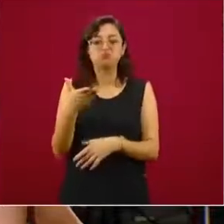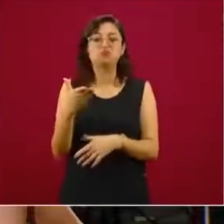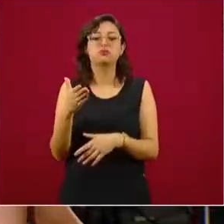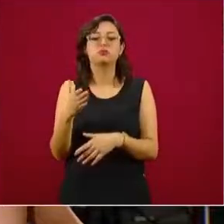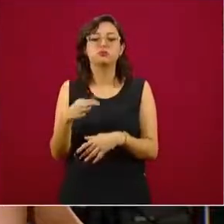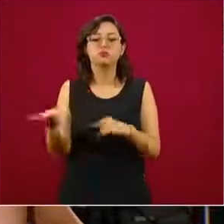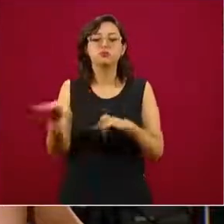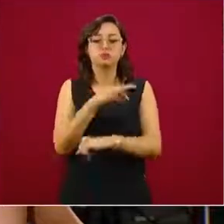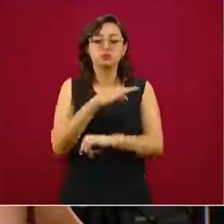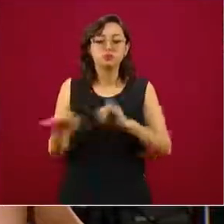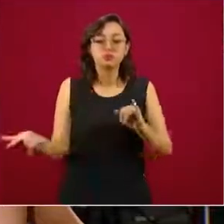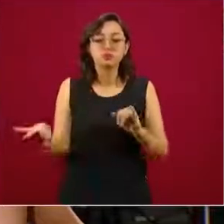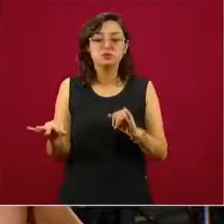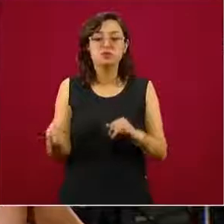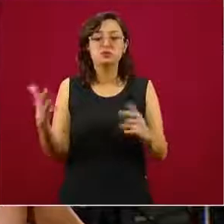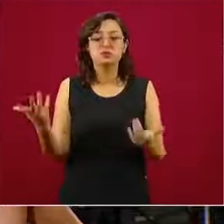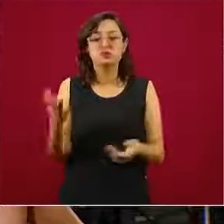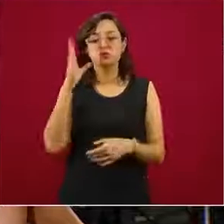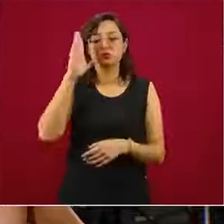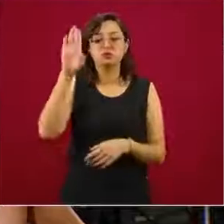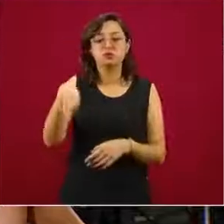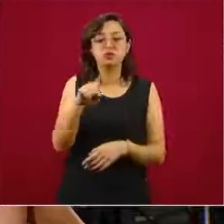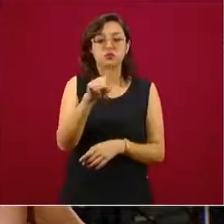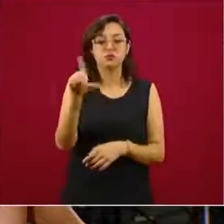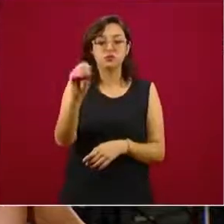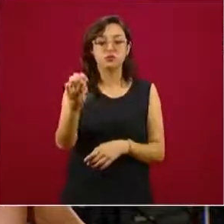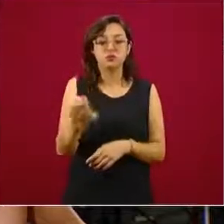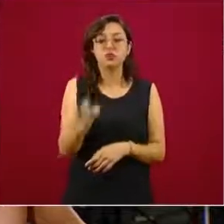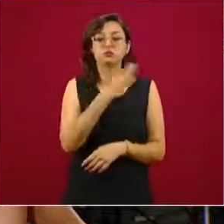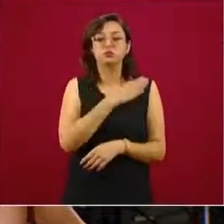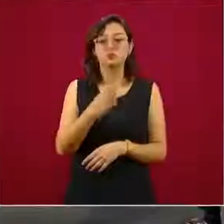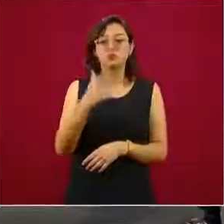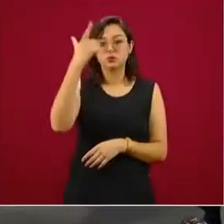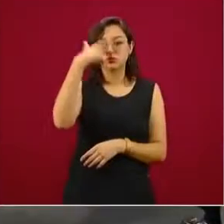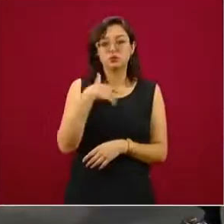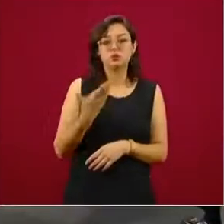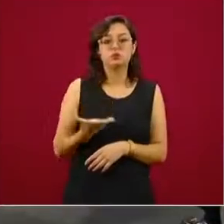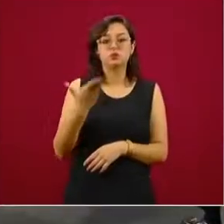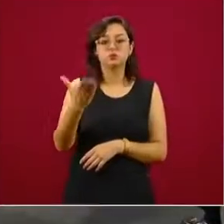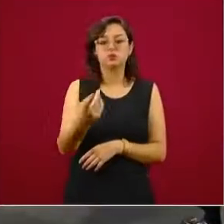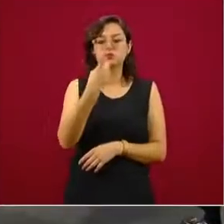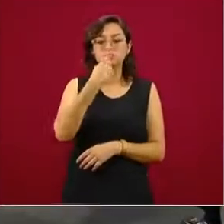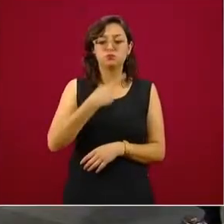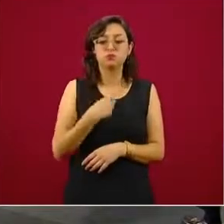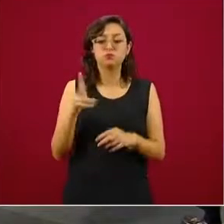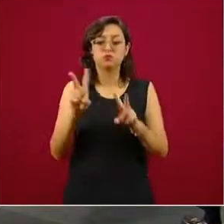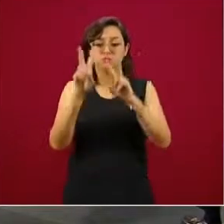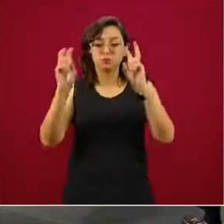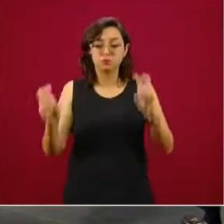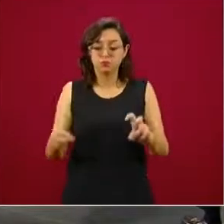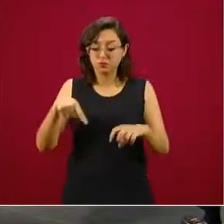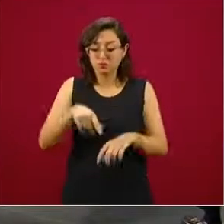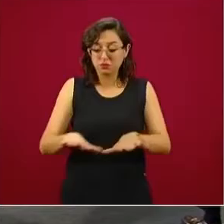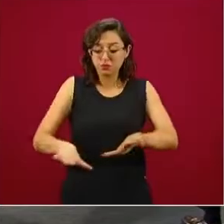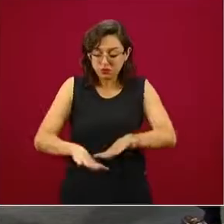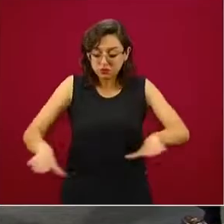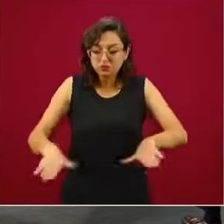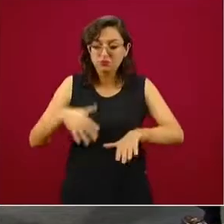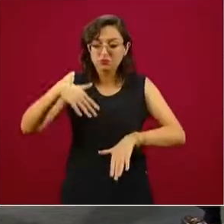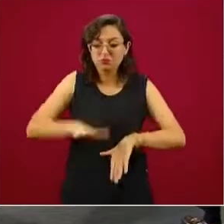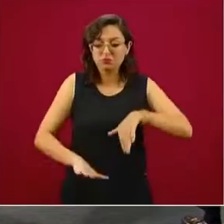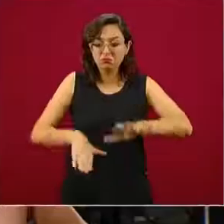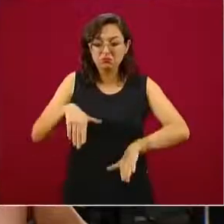Y finalmente, maestro Zoé, buenas noches. Usted comentaba acerca de los tapetes sanitizantes.